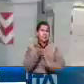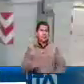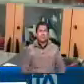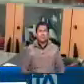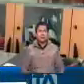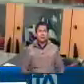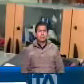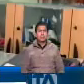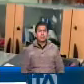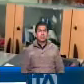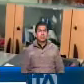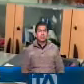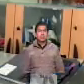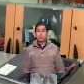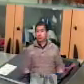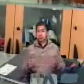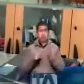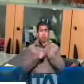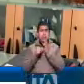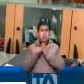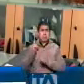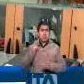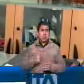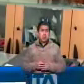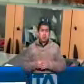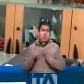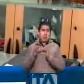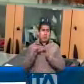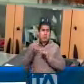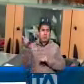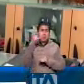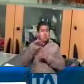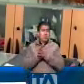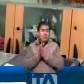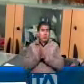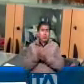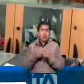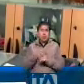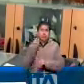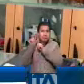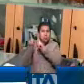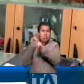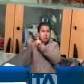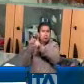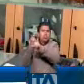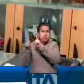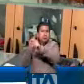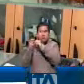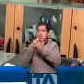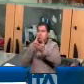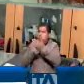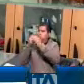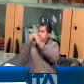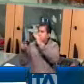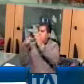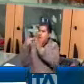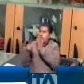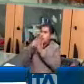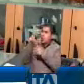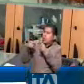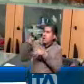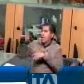de salud. El Ministerio de Salud Pública no ha hecho ningún contacto. Nosotros hemos intentado a través de diferentes medios tener contacto